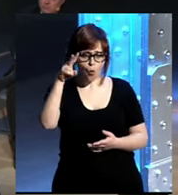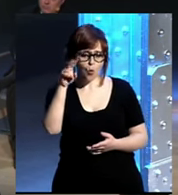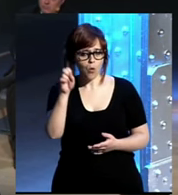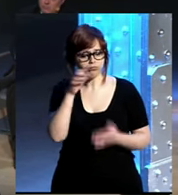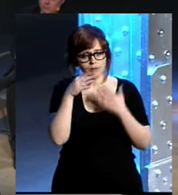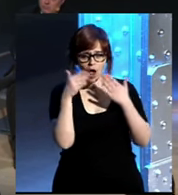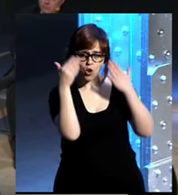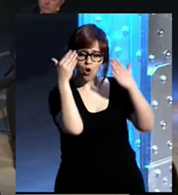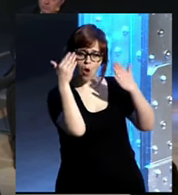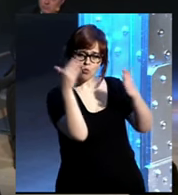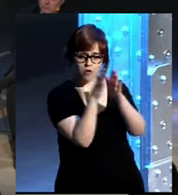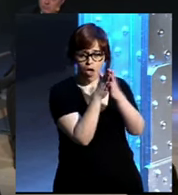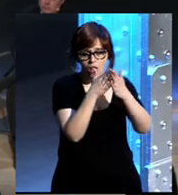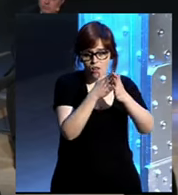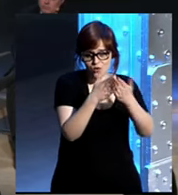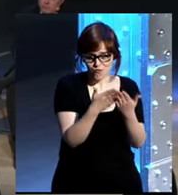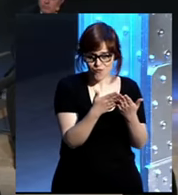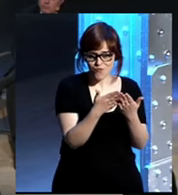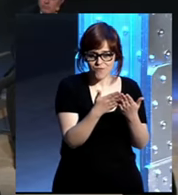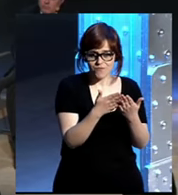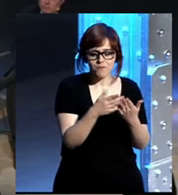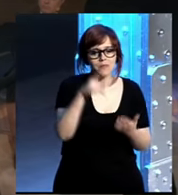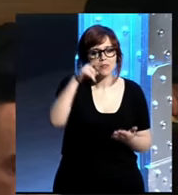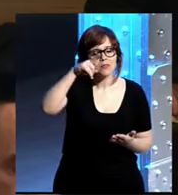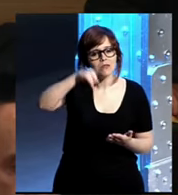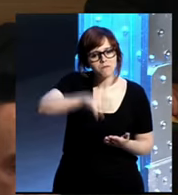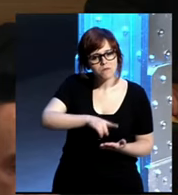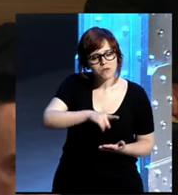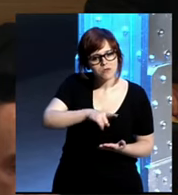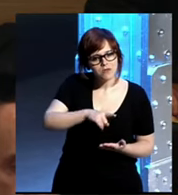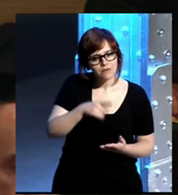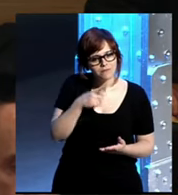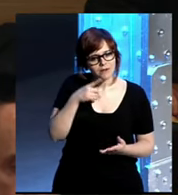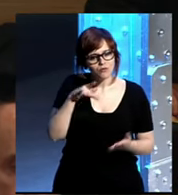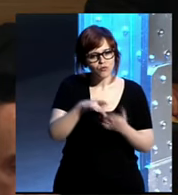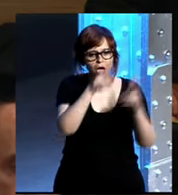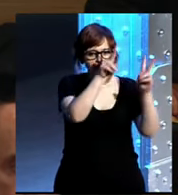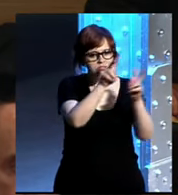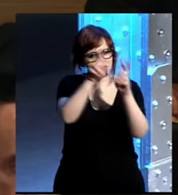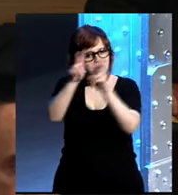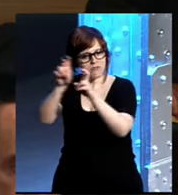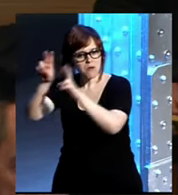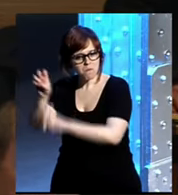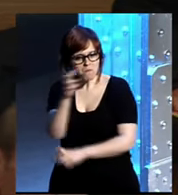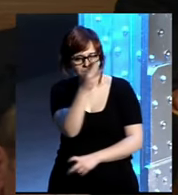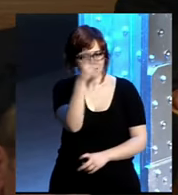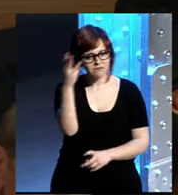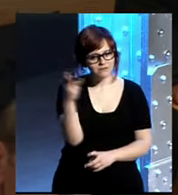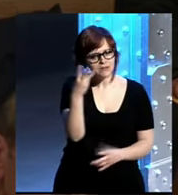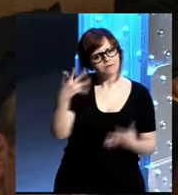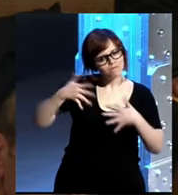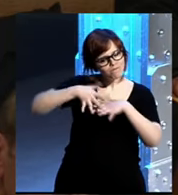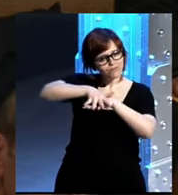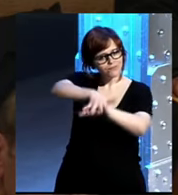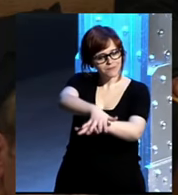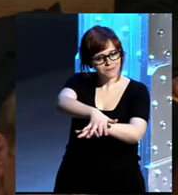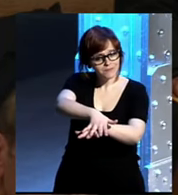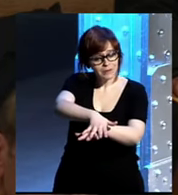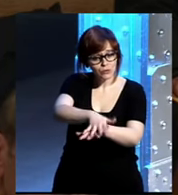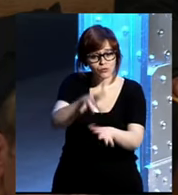la pertinencia, ¿no?, de combinar TIC, desarrollo y negocios inclusivos, ¿no? Me vais a perdonar